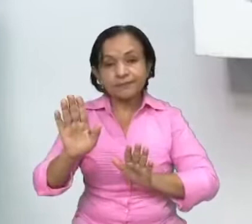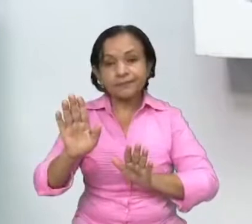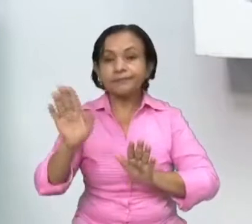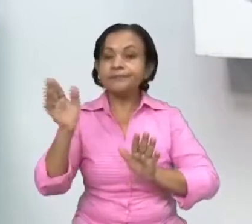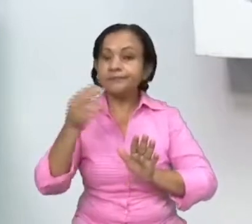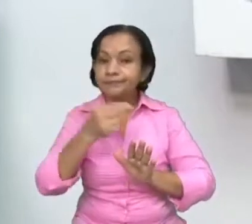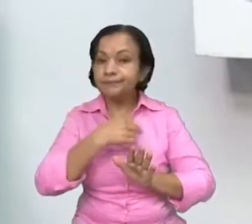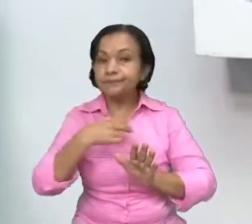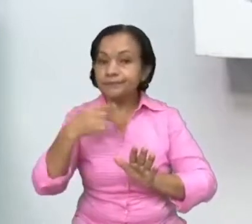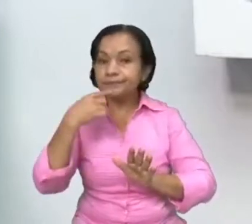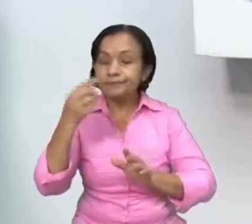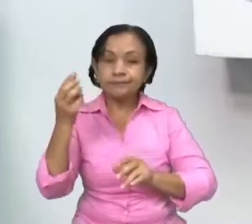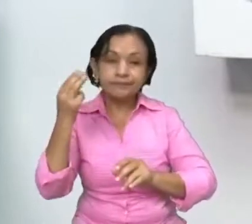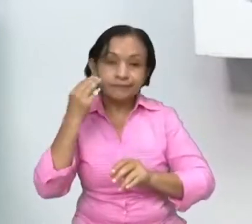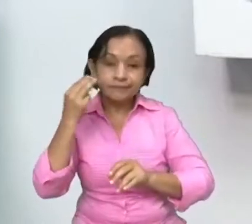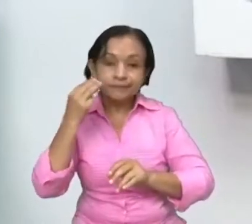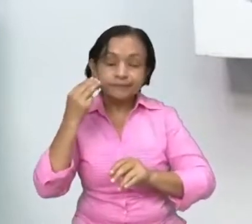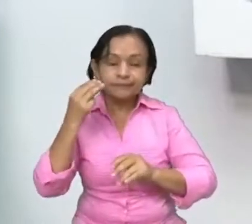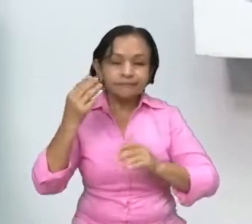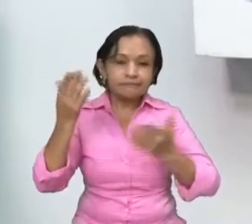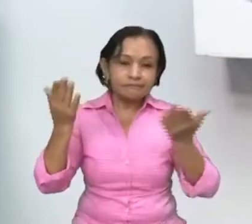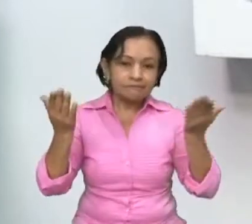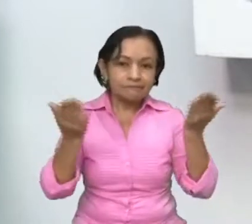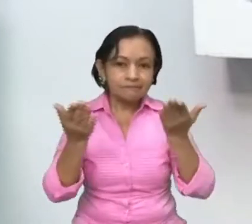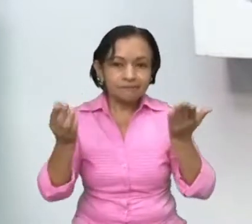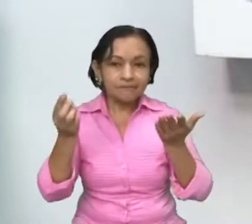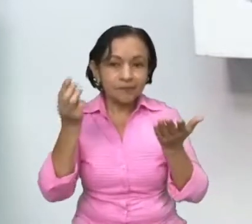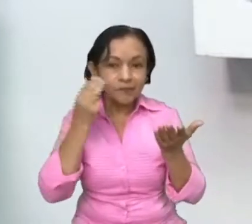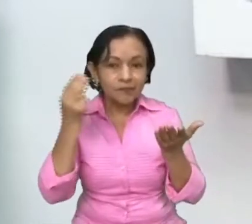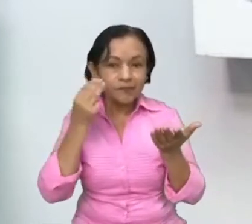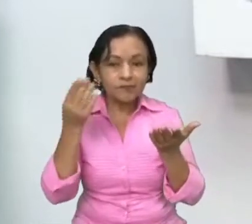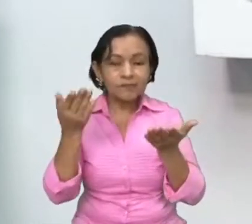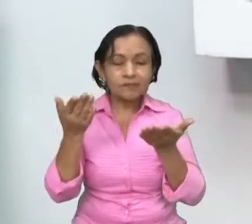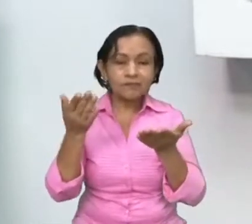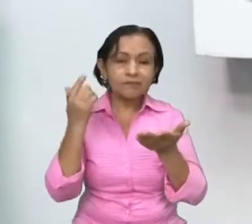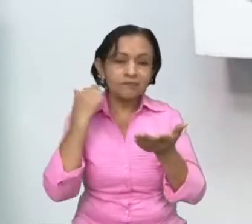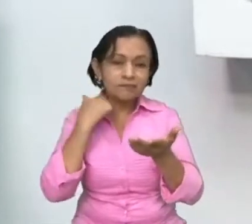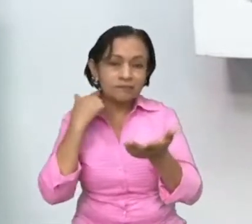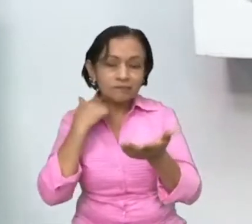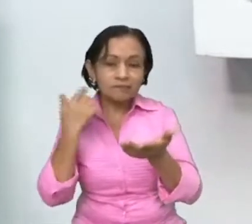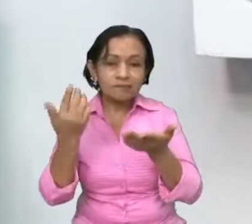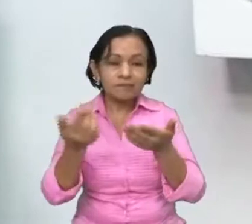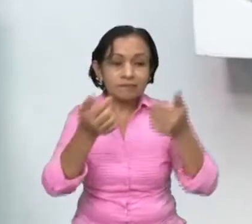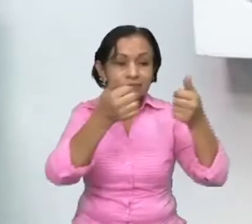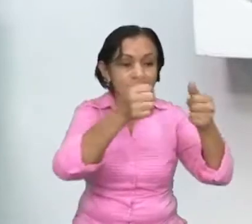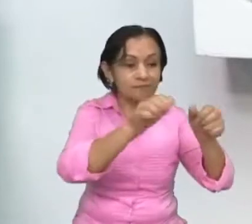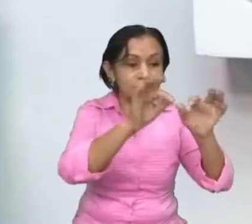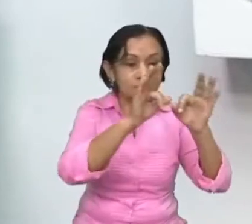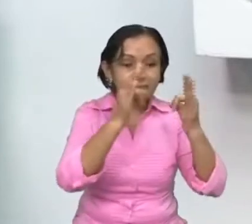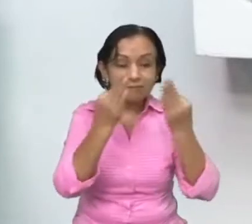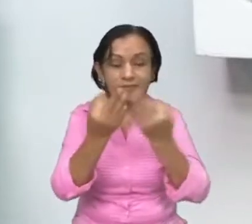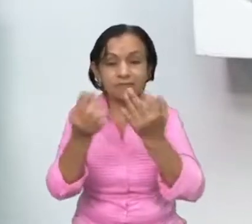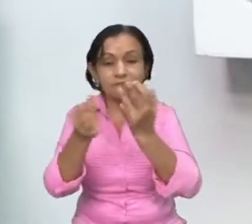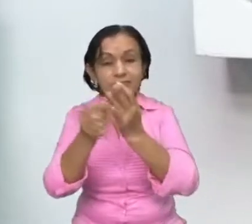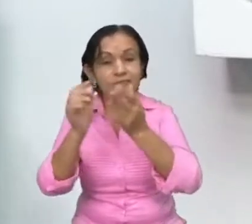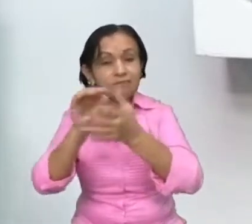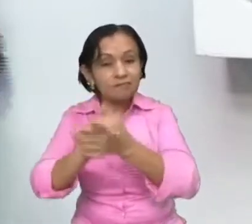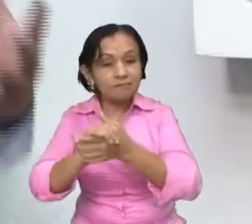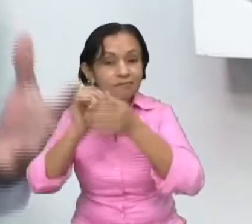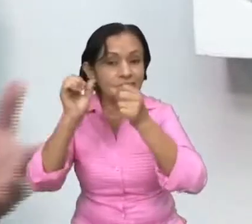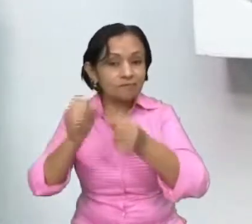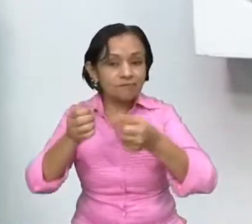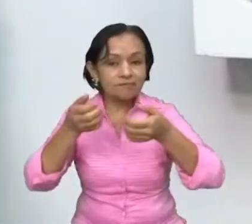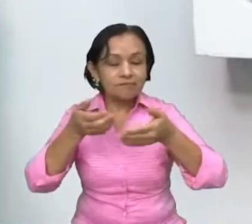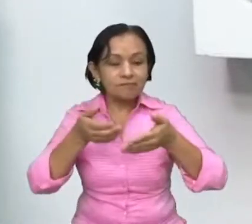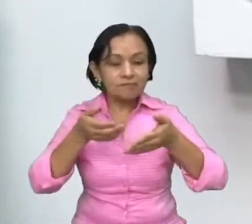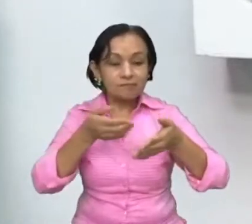Bajo esa premisa emocional para el paciente, pues lógicamente siempre hay un acuerdo con la familia, el esposo,